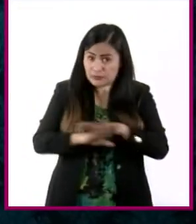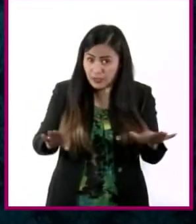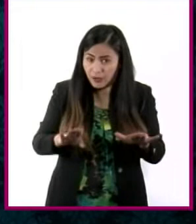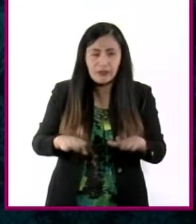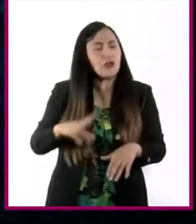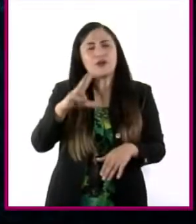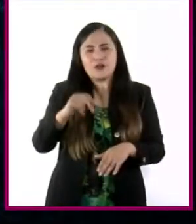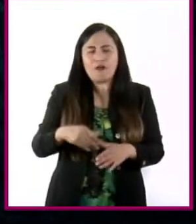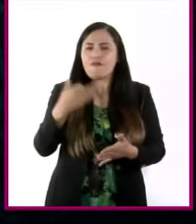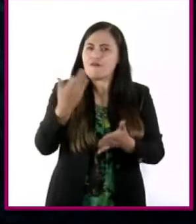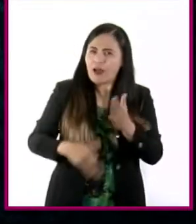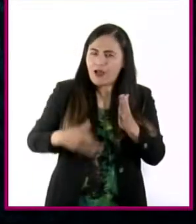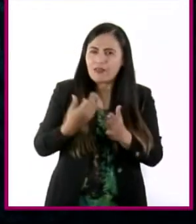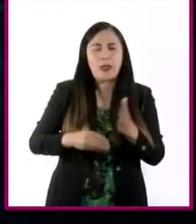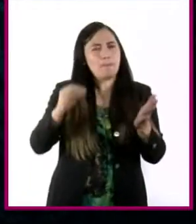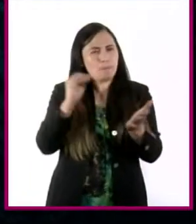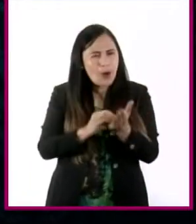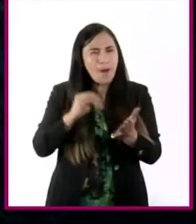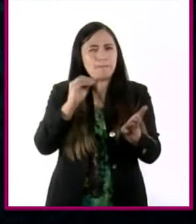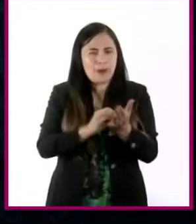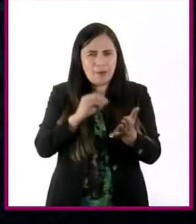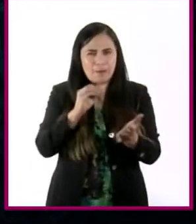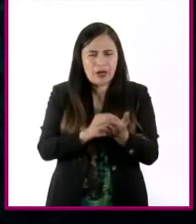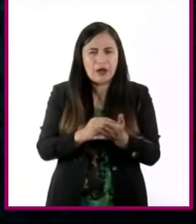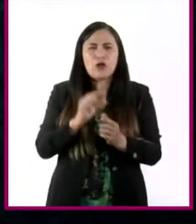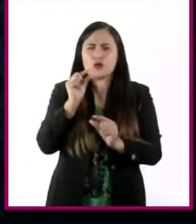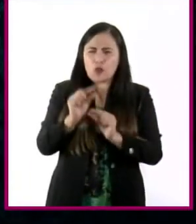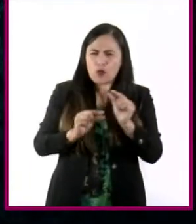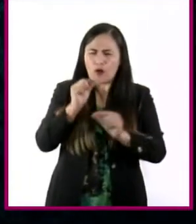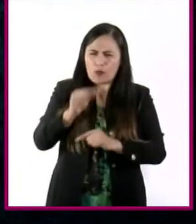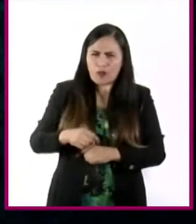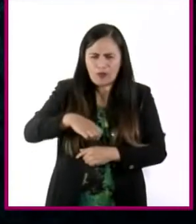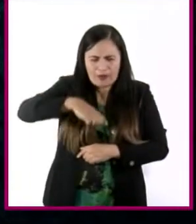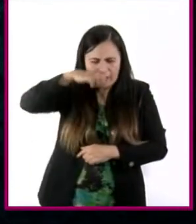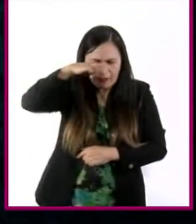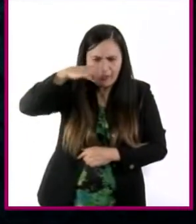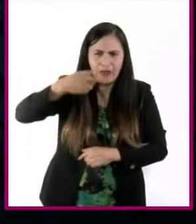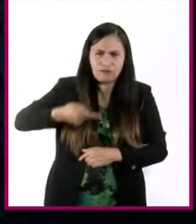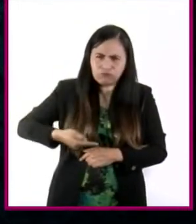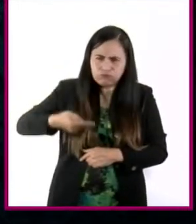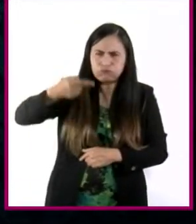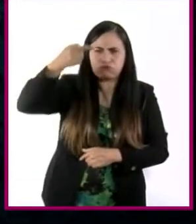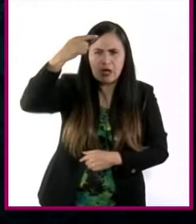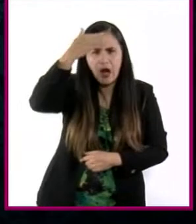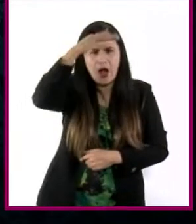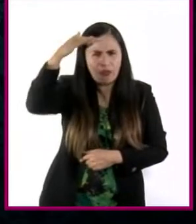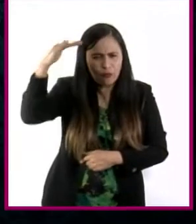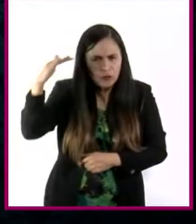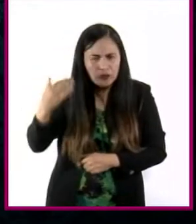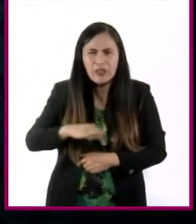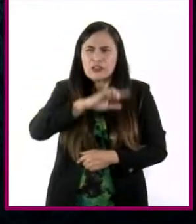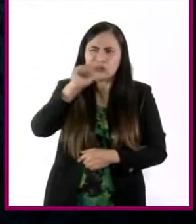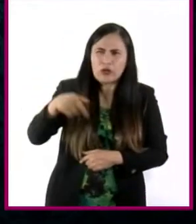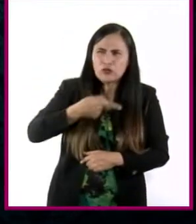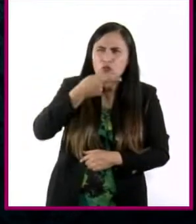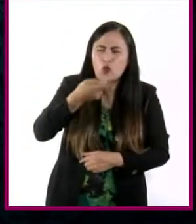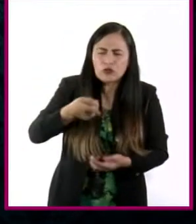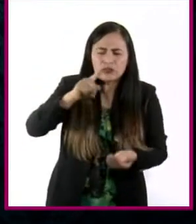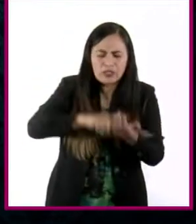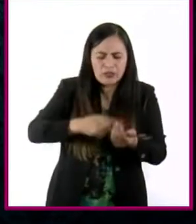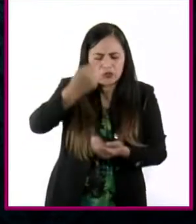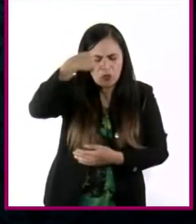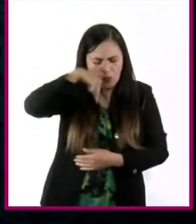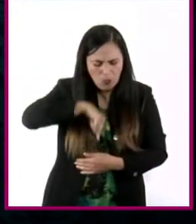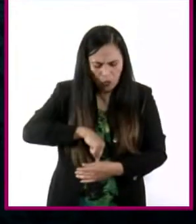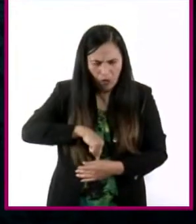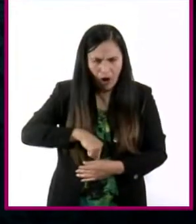propia existencia. Y conforme me iba siendo mayor, comprendí que con esa voz venían enseñanzas. ¿Qué